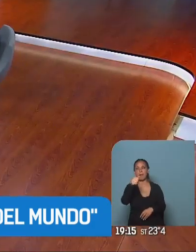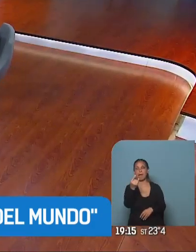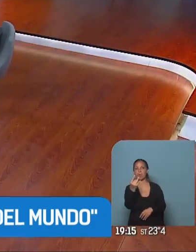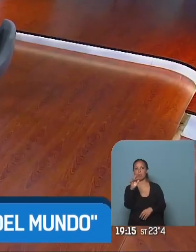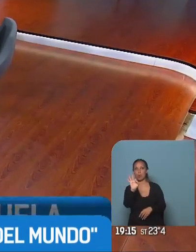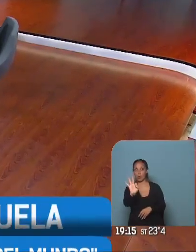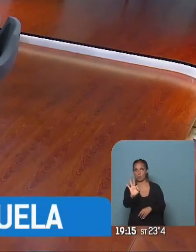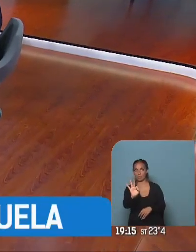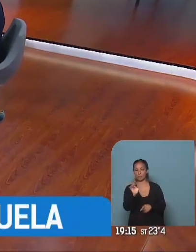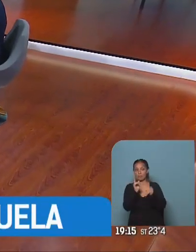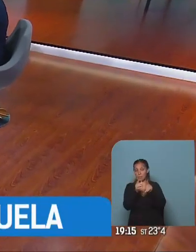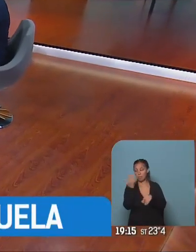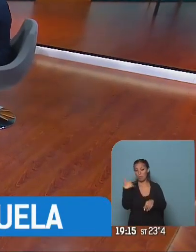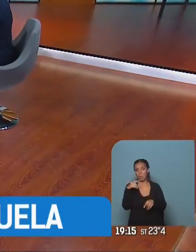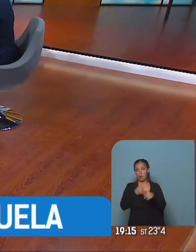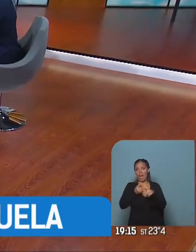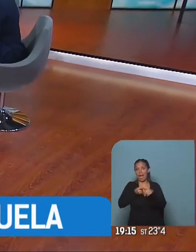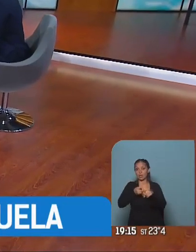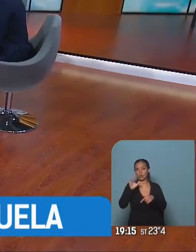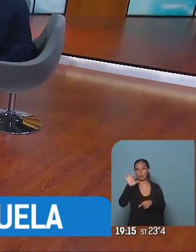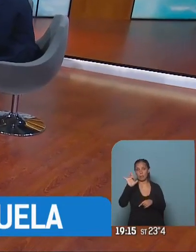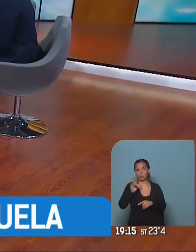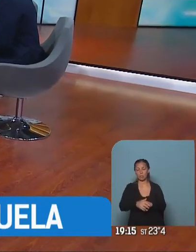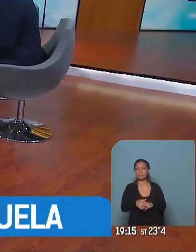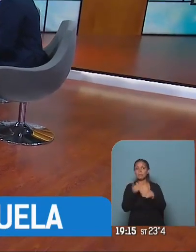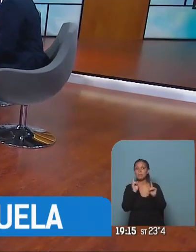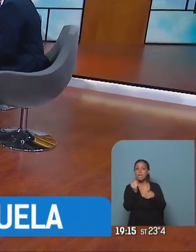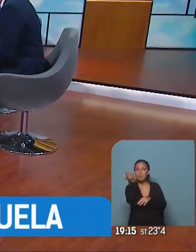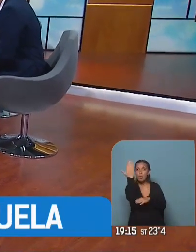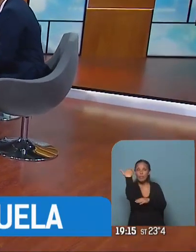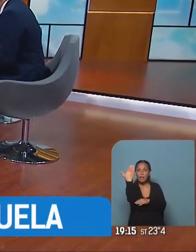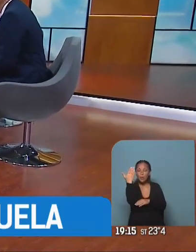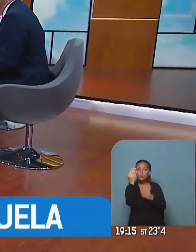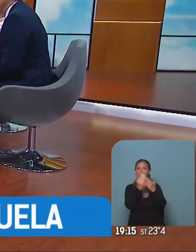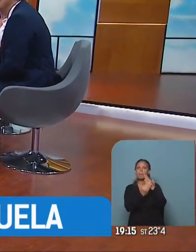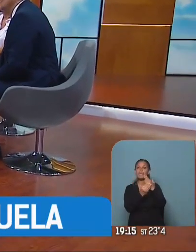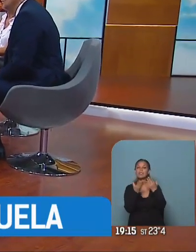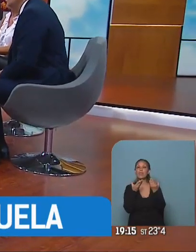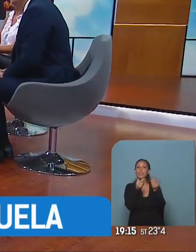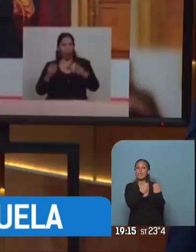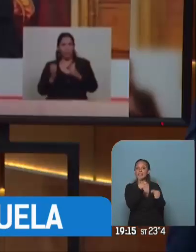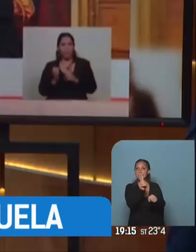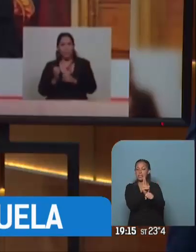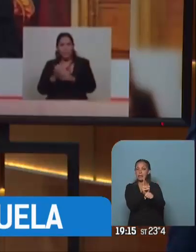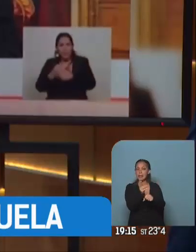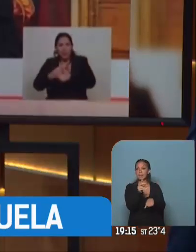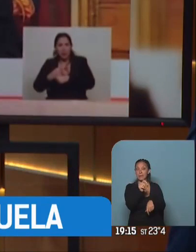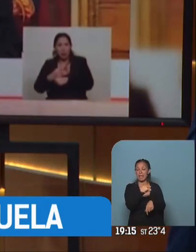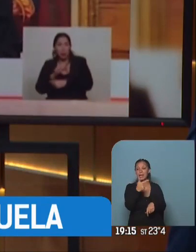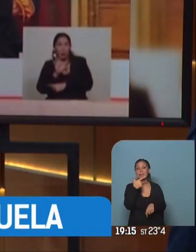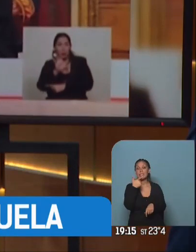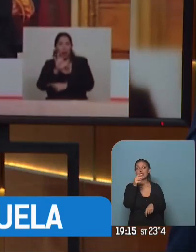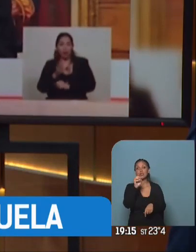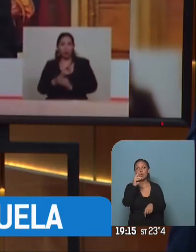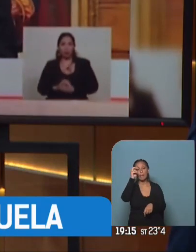del acto del día miércoles. En ese mismo discurso, el ministro de Defensa, jefe de las Fuerzas Armadas, el general Sobrado